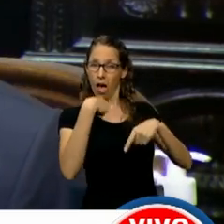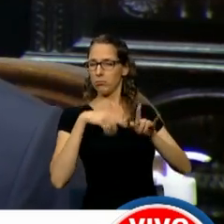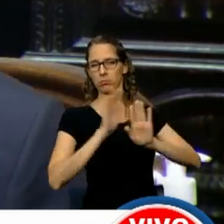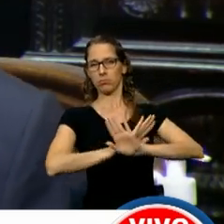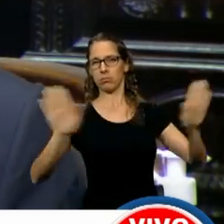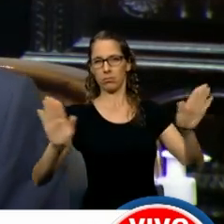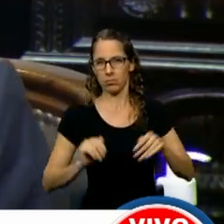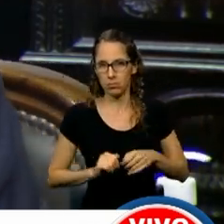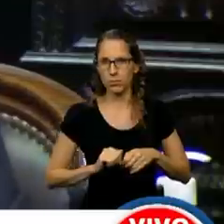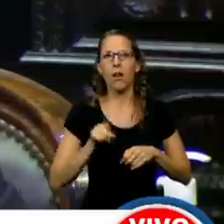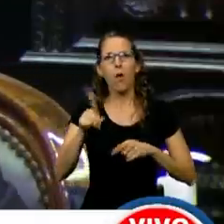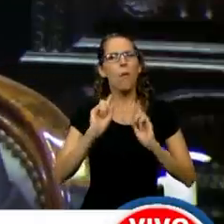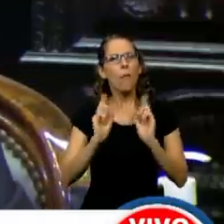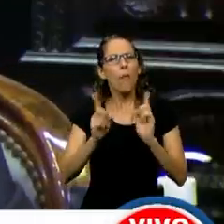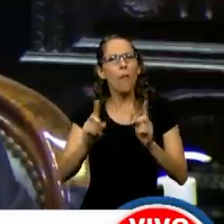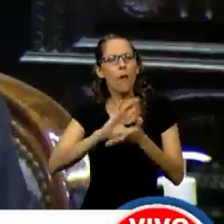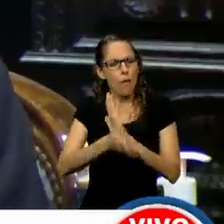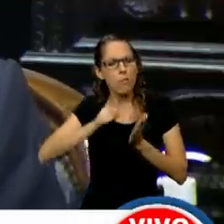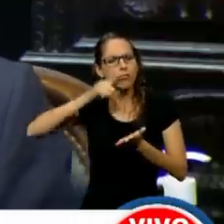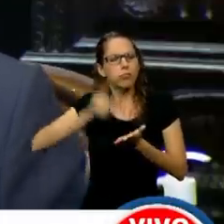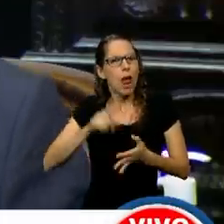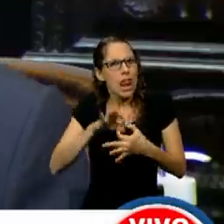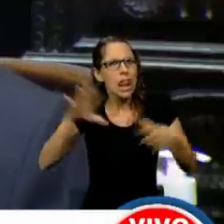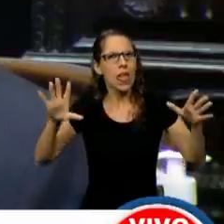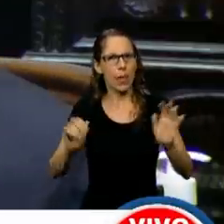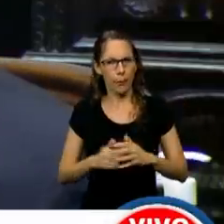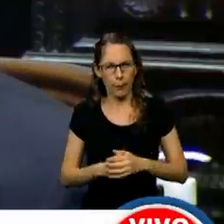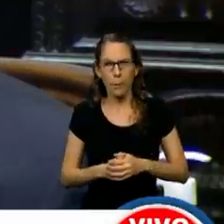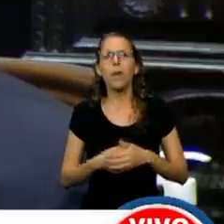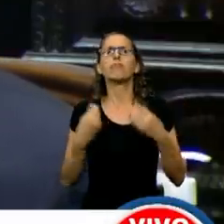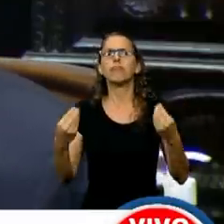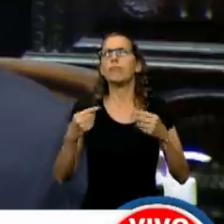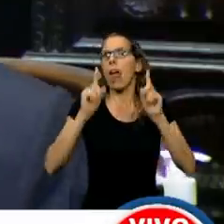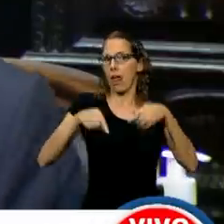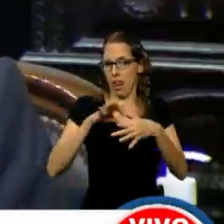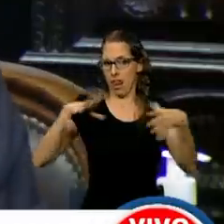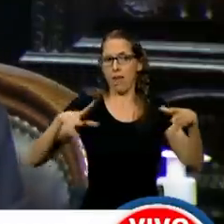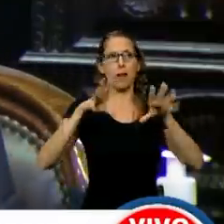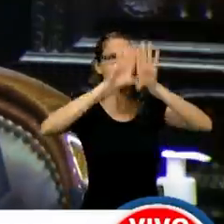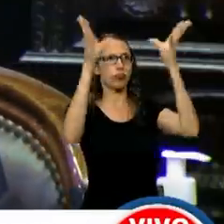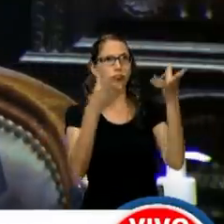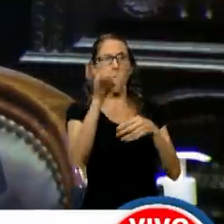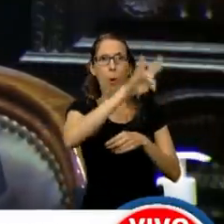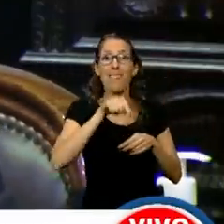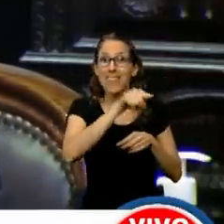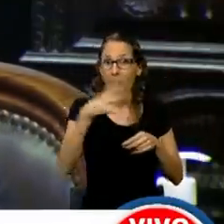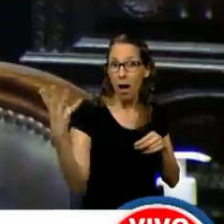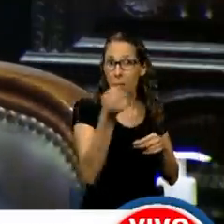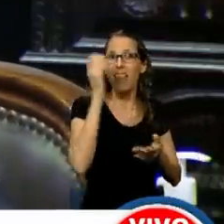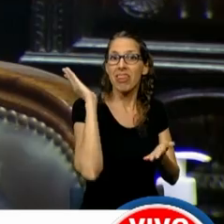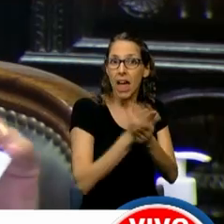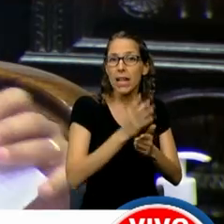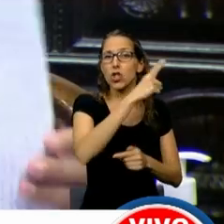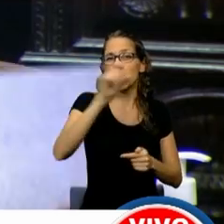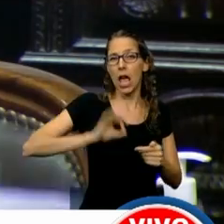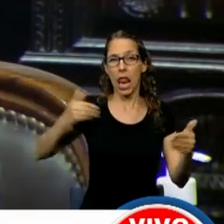primando el criterio libre y la libertad de cátedra que son conquistas que ya tienen más de 100 años ya las que no vamos a